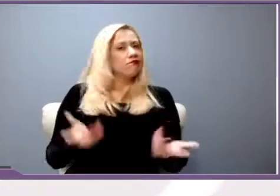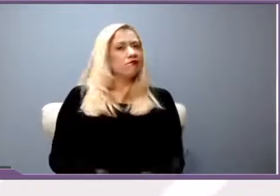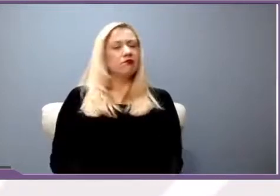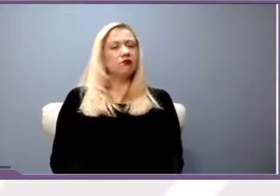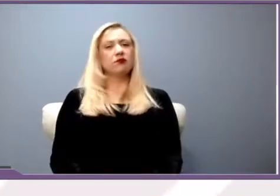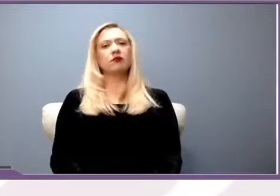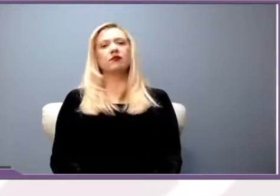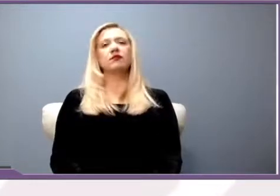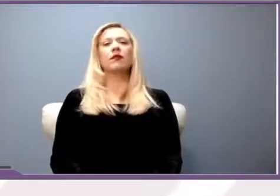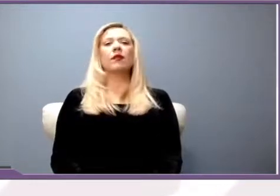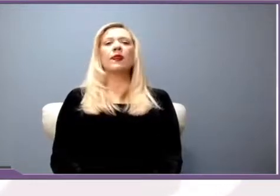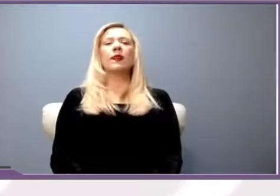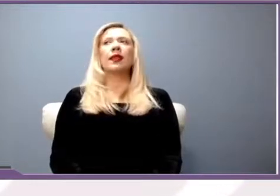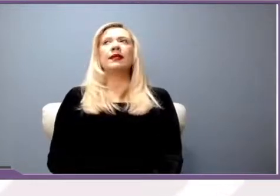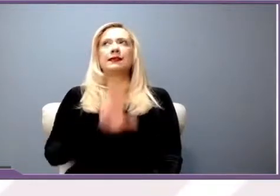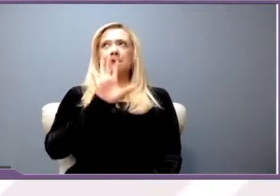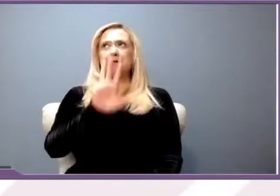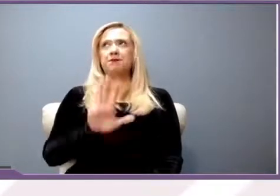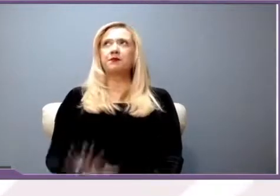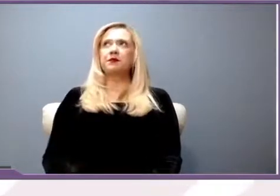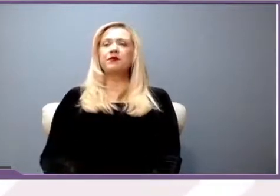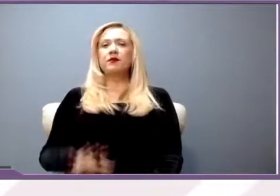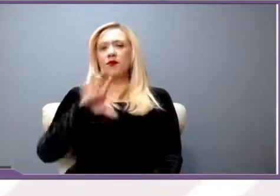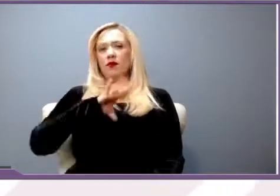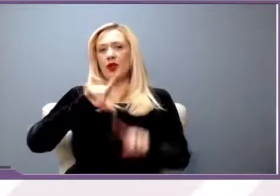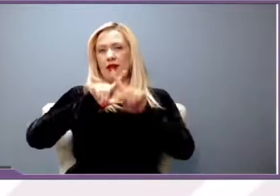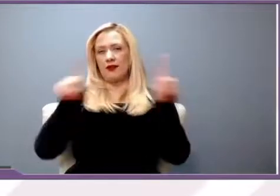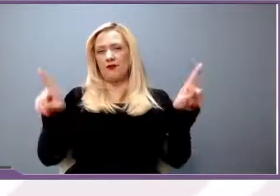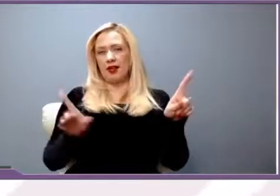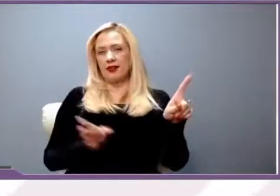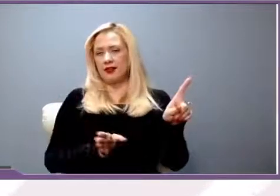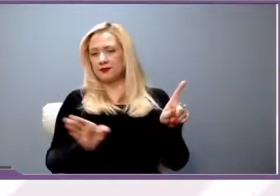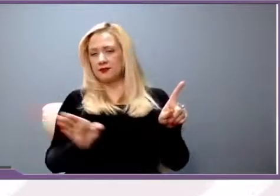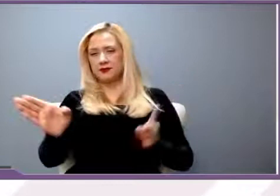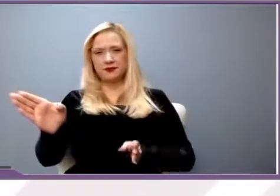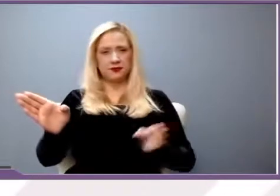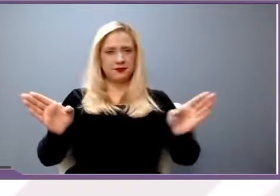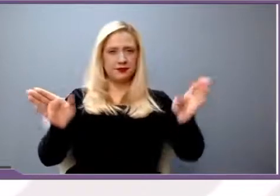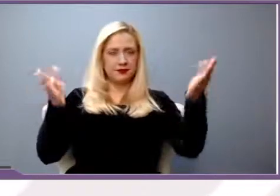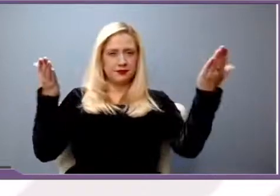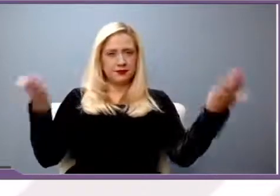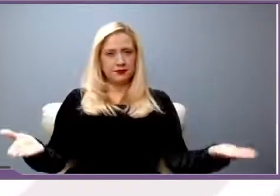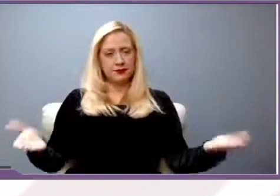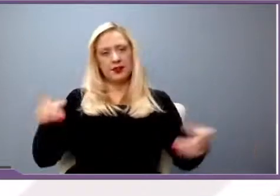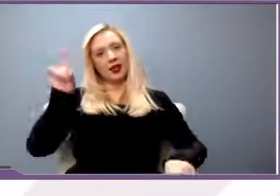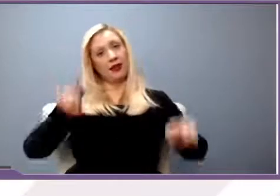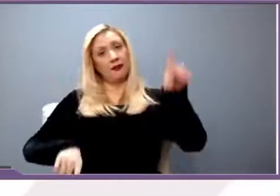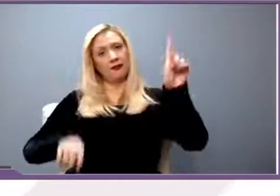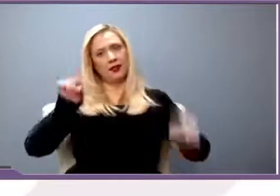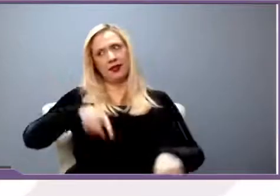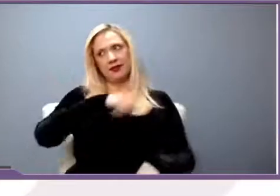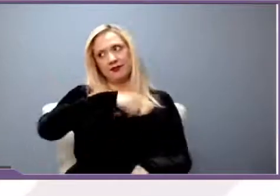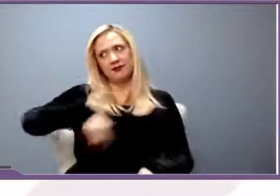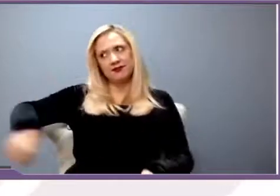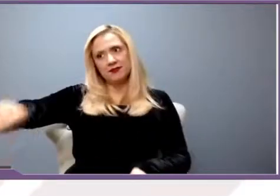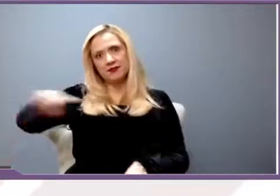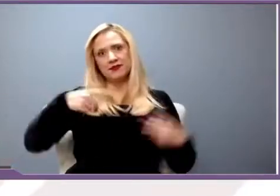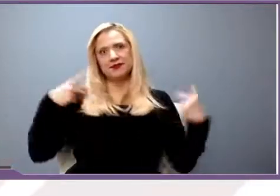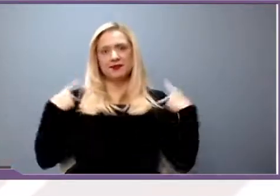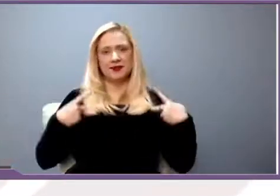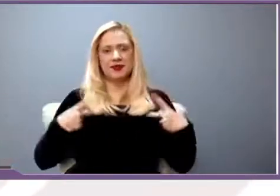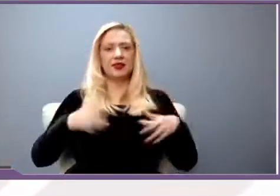Bueno, aquí creo que hay distintas líneas, distintos caminos, depende de las compañeras también, ¿no? Para empezar, uno